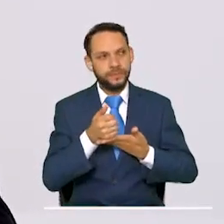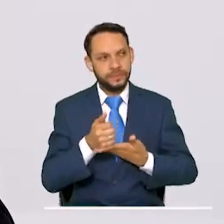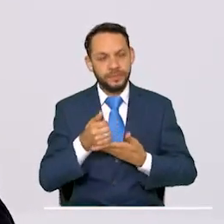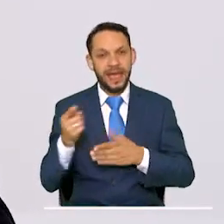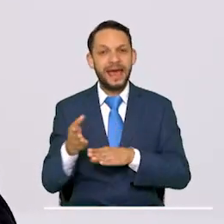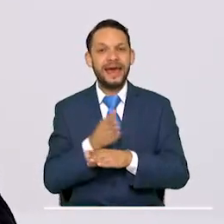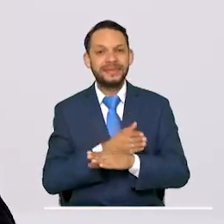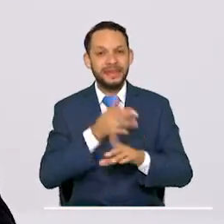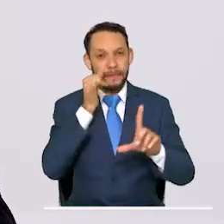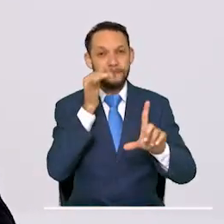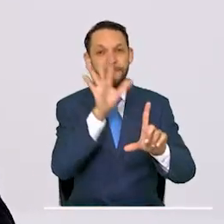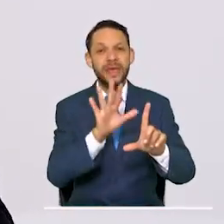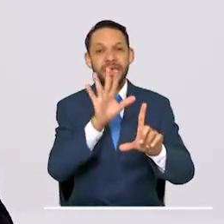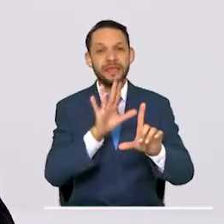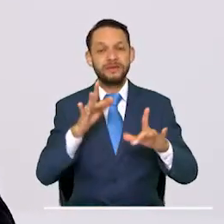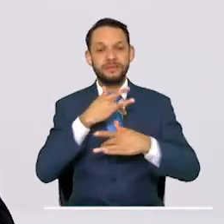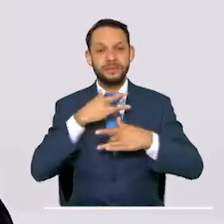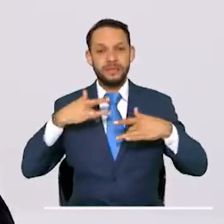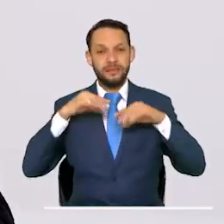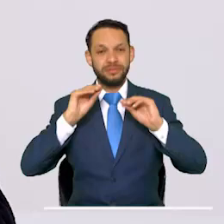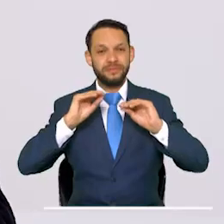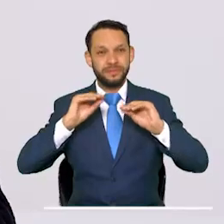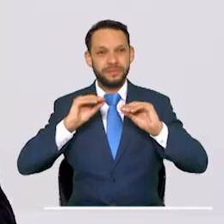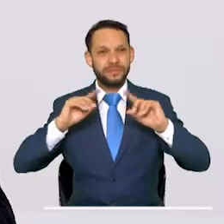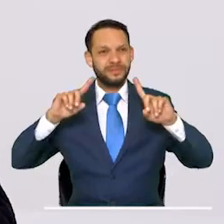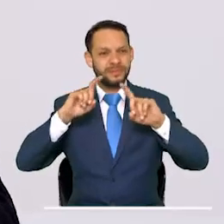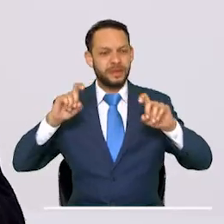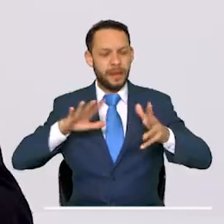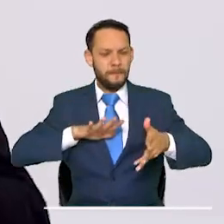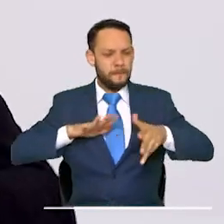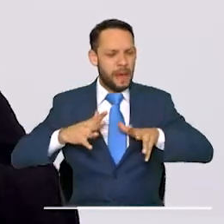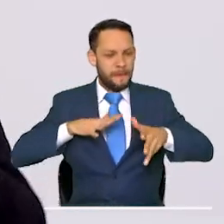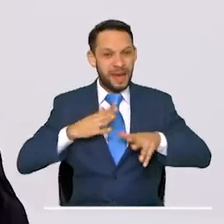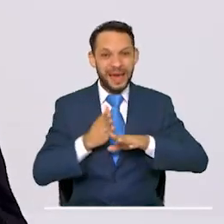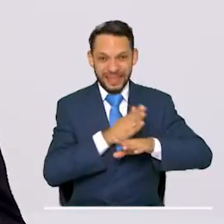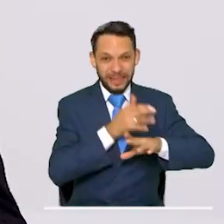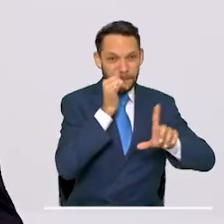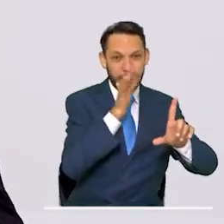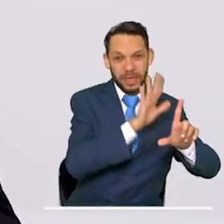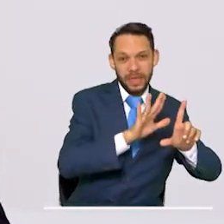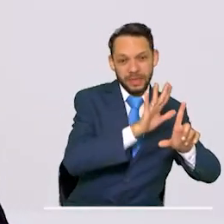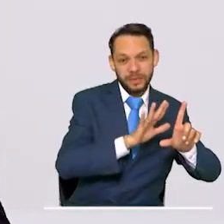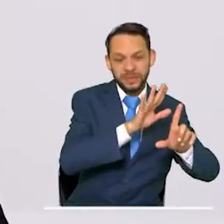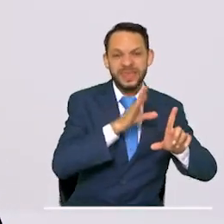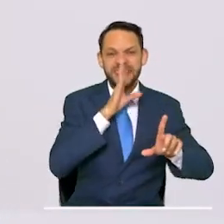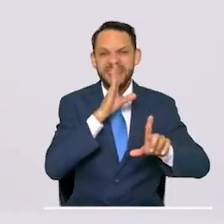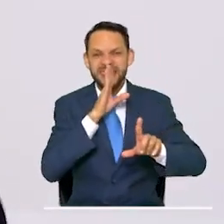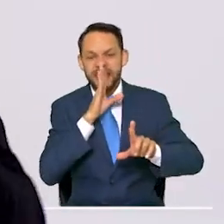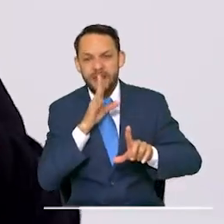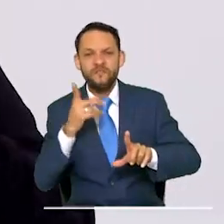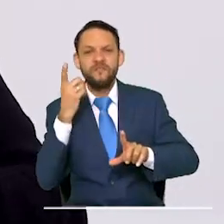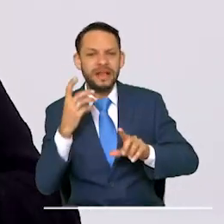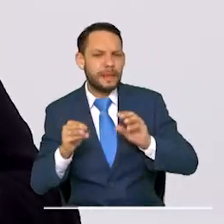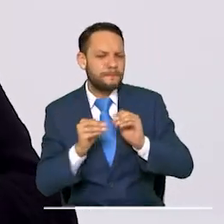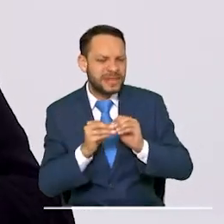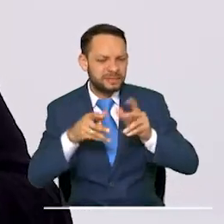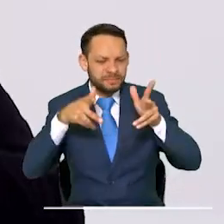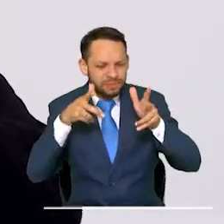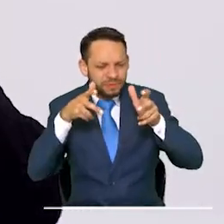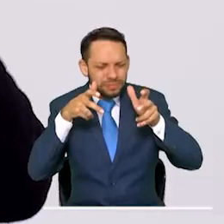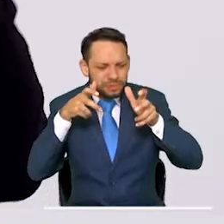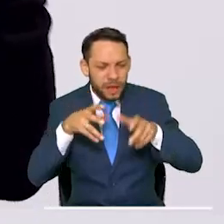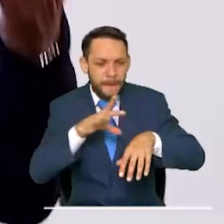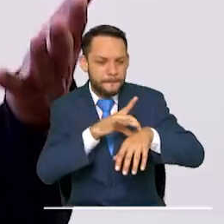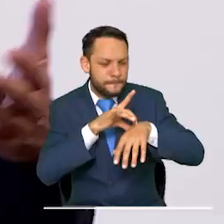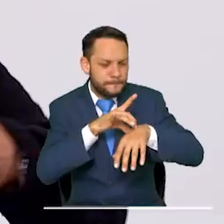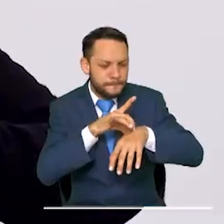nota saludable ese asunto tan clave, ¿cierto? Realmente el que menos sabe de salud es el médico. Nuestra formación termina en